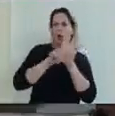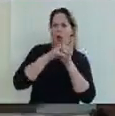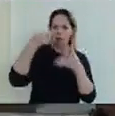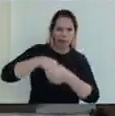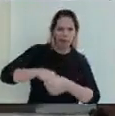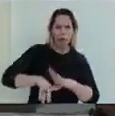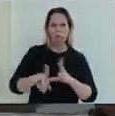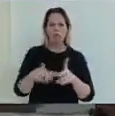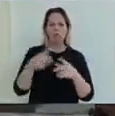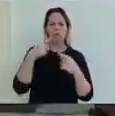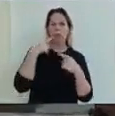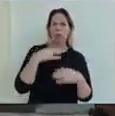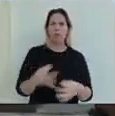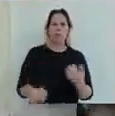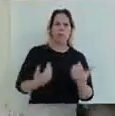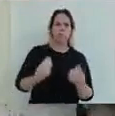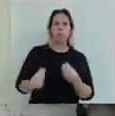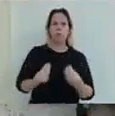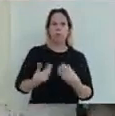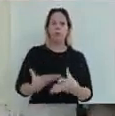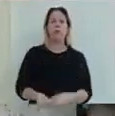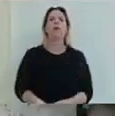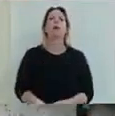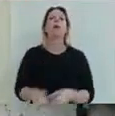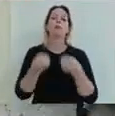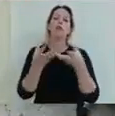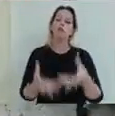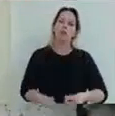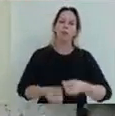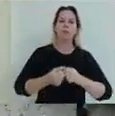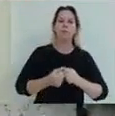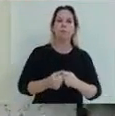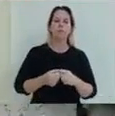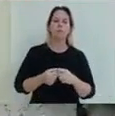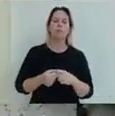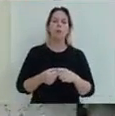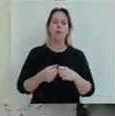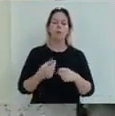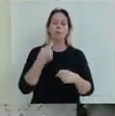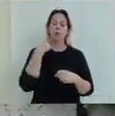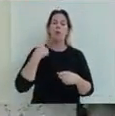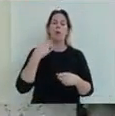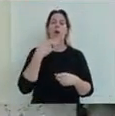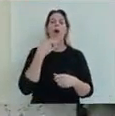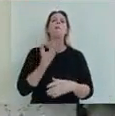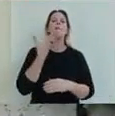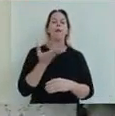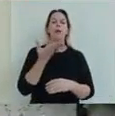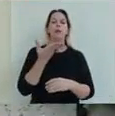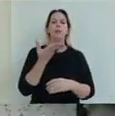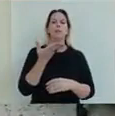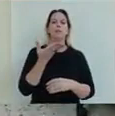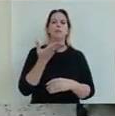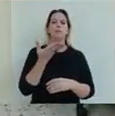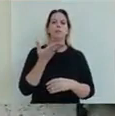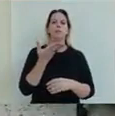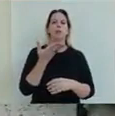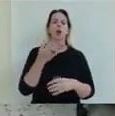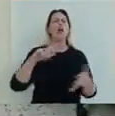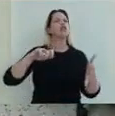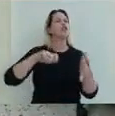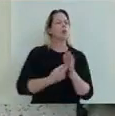mucho sentido, ¿no? Entonces, lo que vamos a hacer, lo que voy a pedir es que se levanten las mociones anteriores y